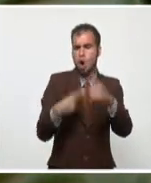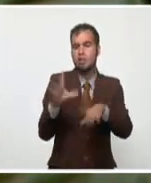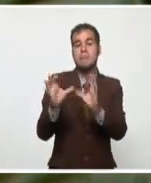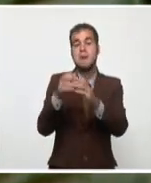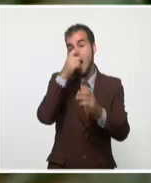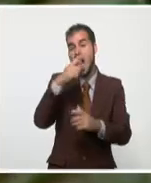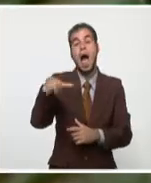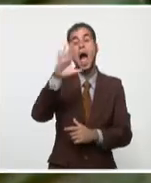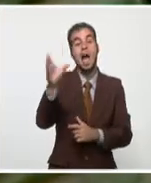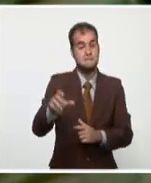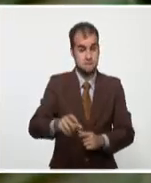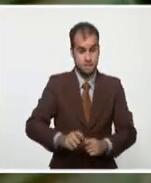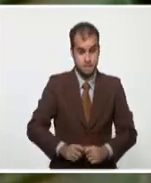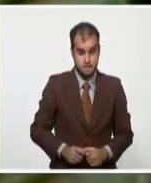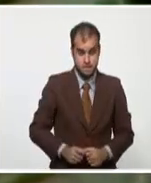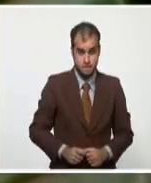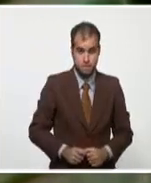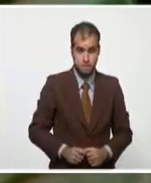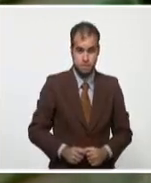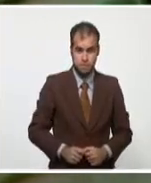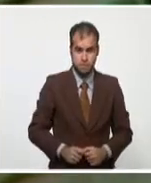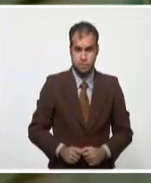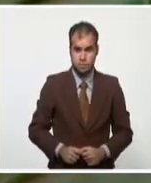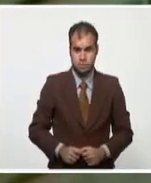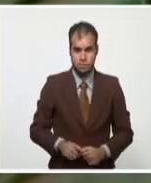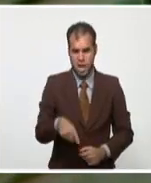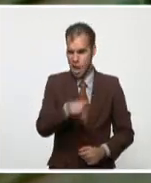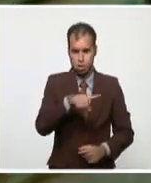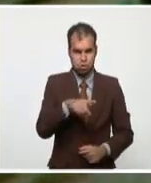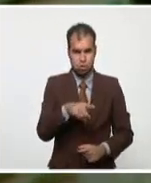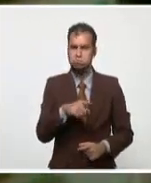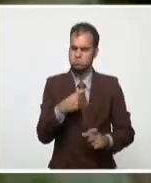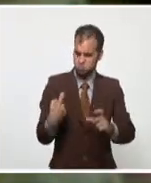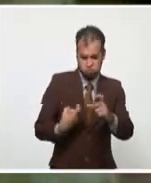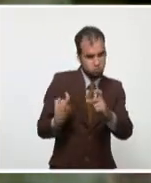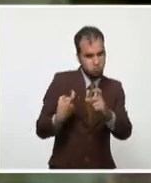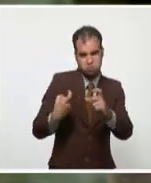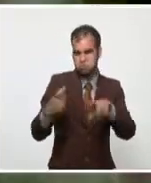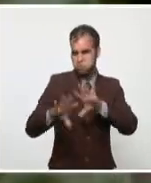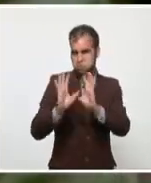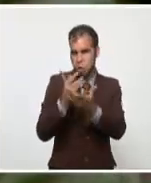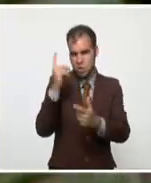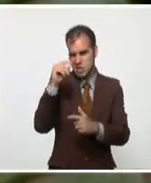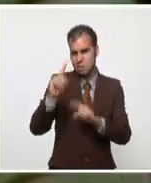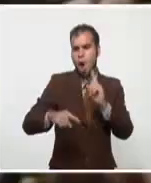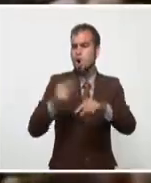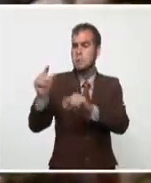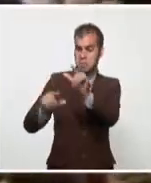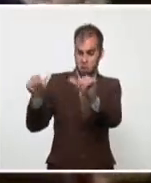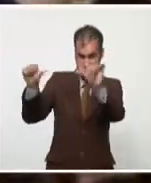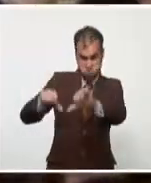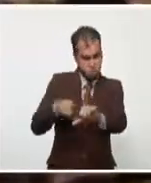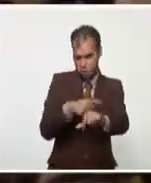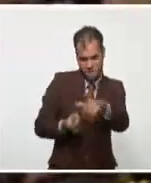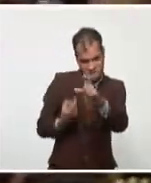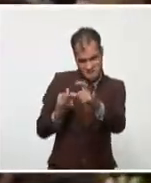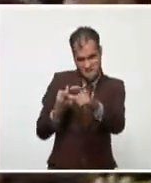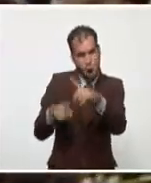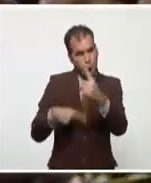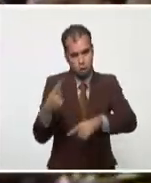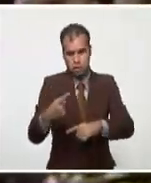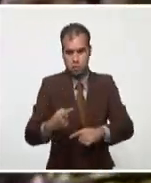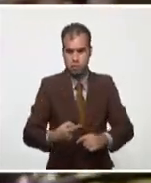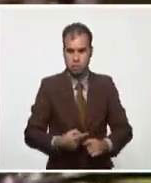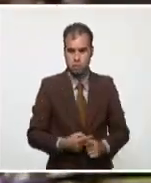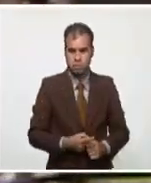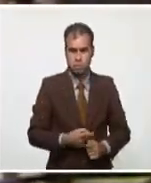Ellos murieron luchando contra el saqueo y la explotación de los pueblos del tercer mundo. Ellos murieron